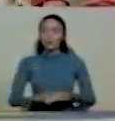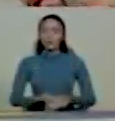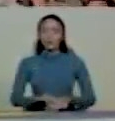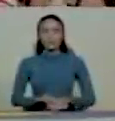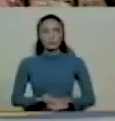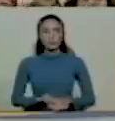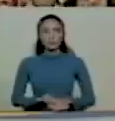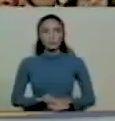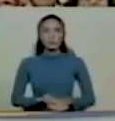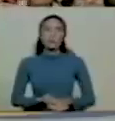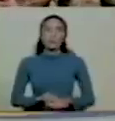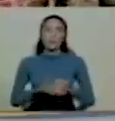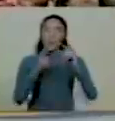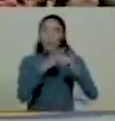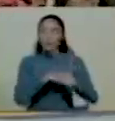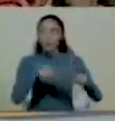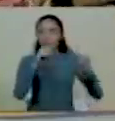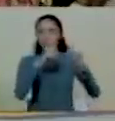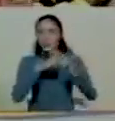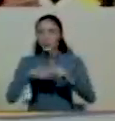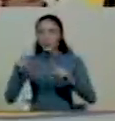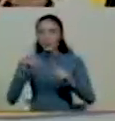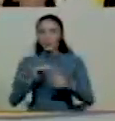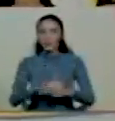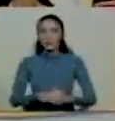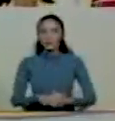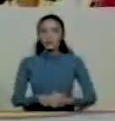Es una diferencia sustancial.